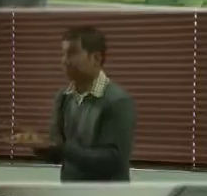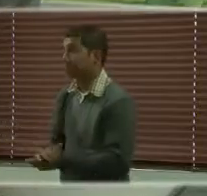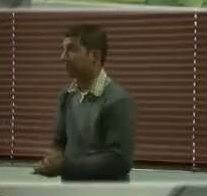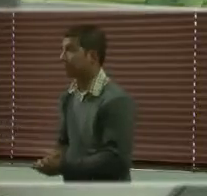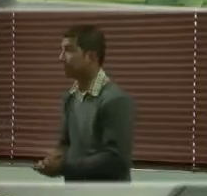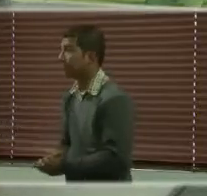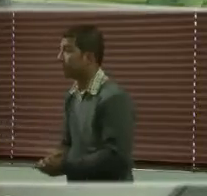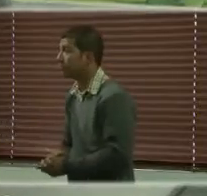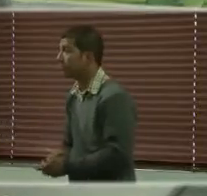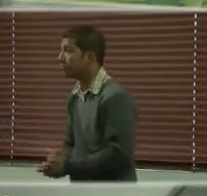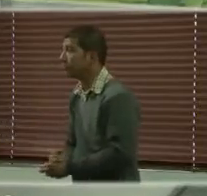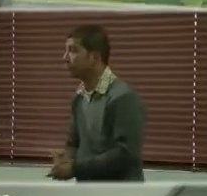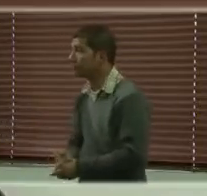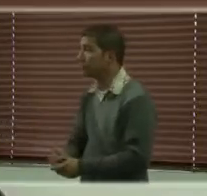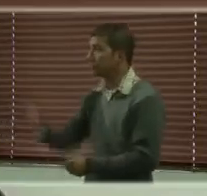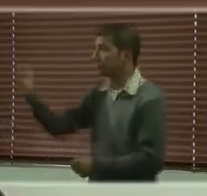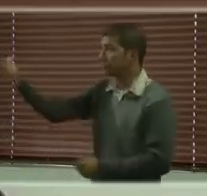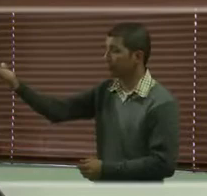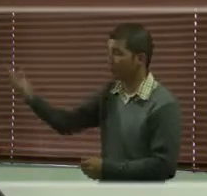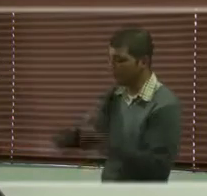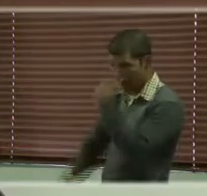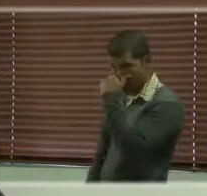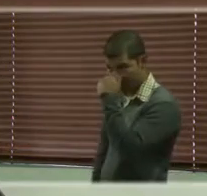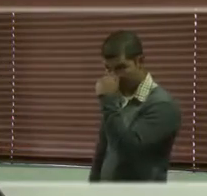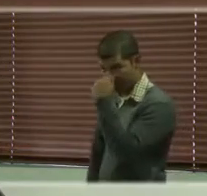Aquí hay una pregunta Jorge